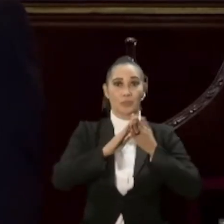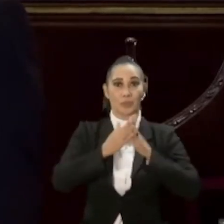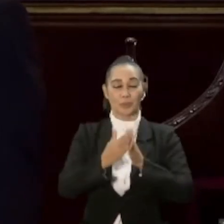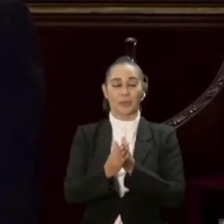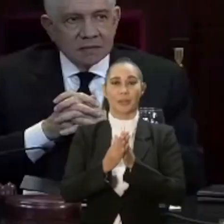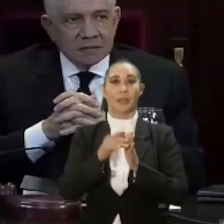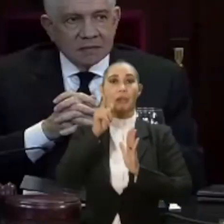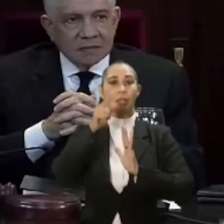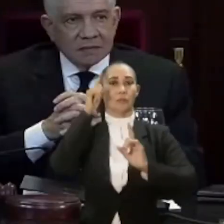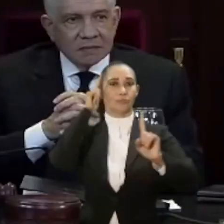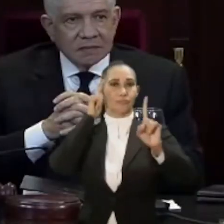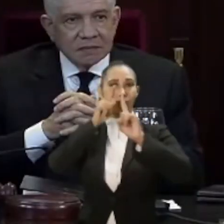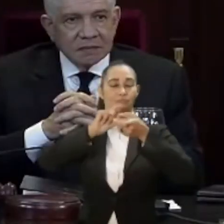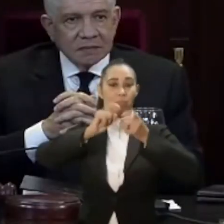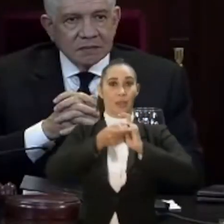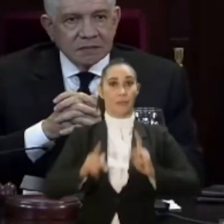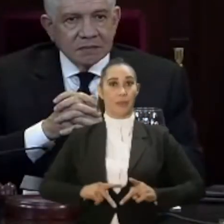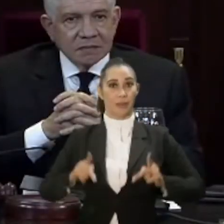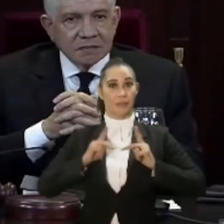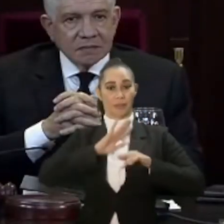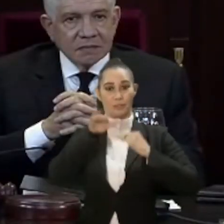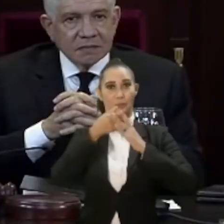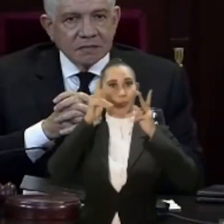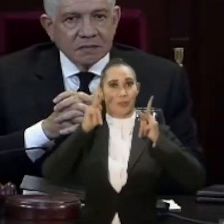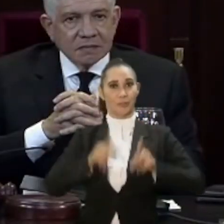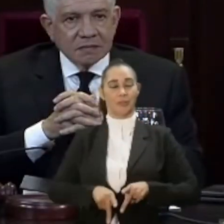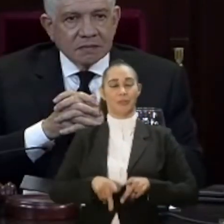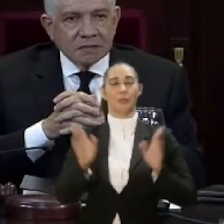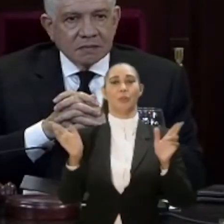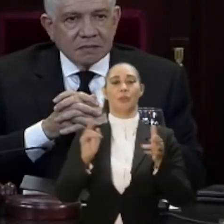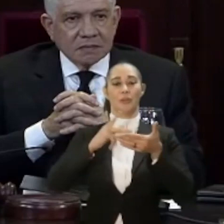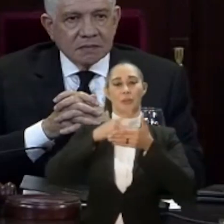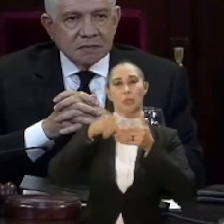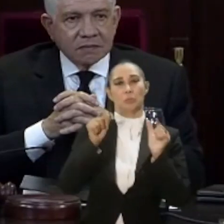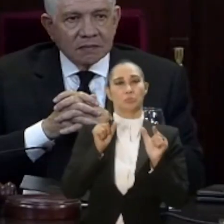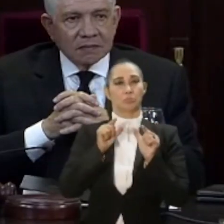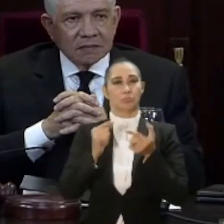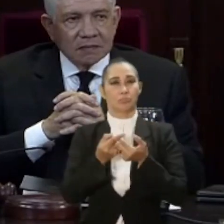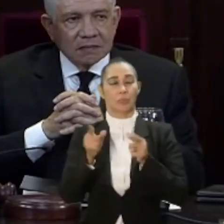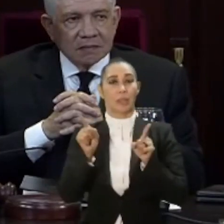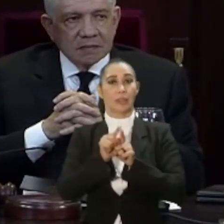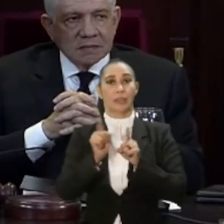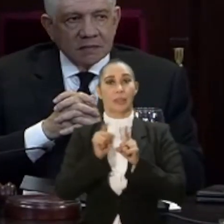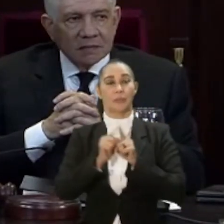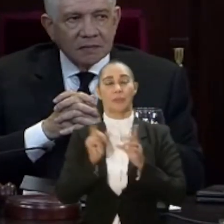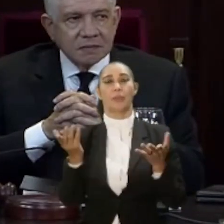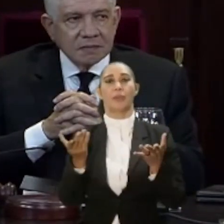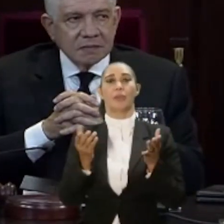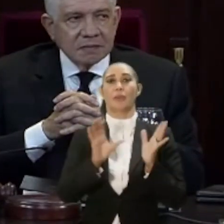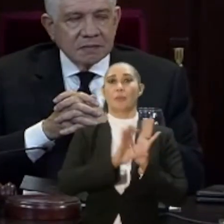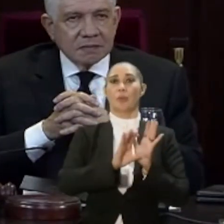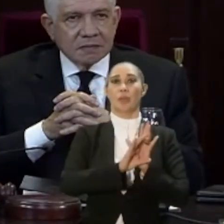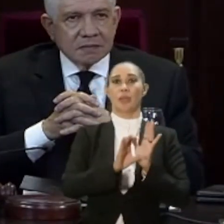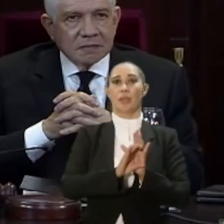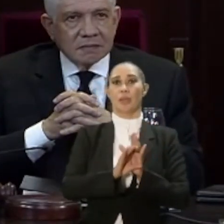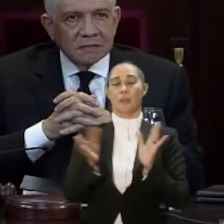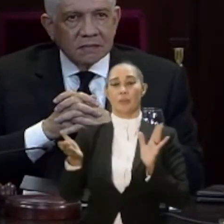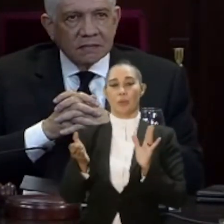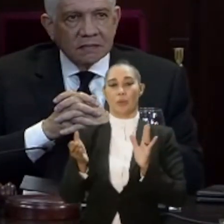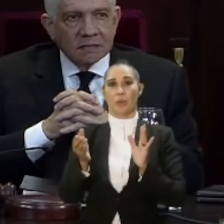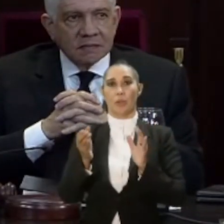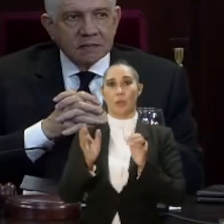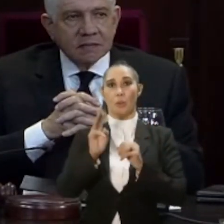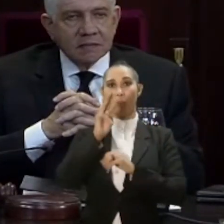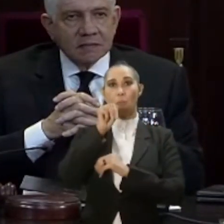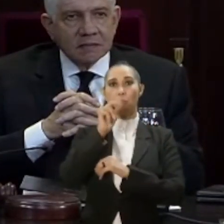en ese propósito de mejorar la vida de la gente, mediante pequeños proyectos, también hemos actuado como, por ejemplo, en los pequeños muelles